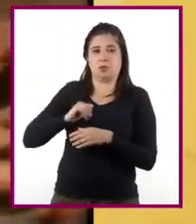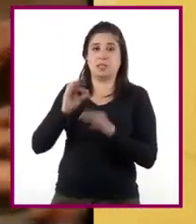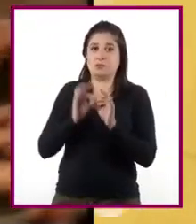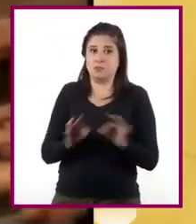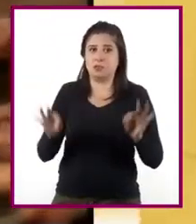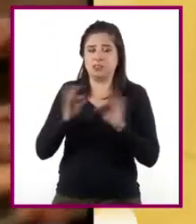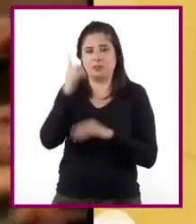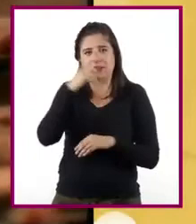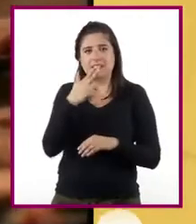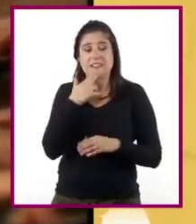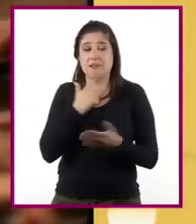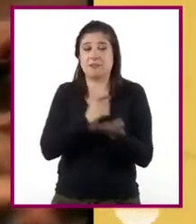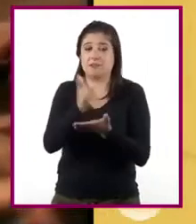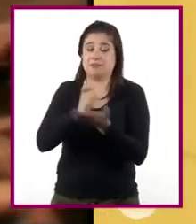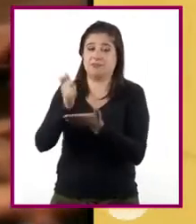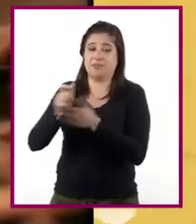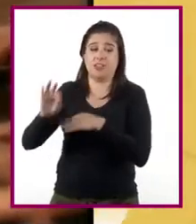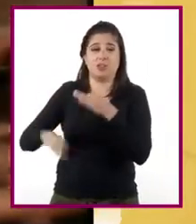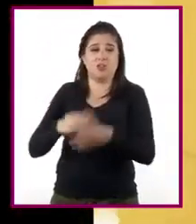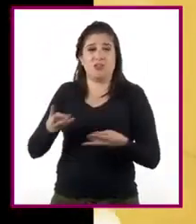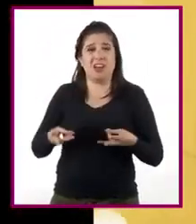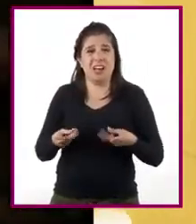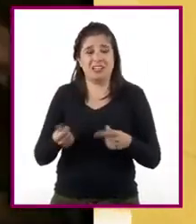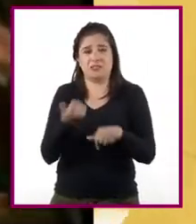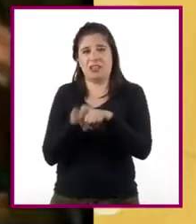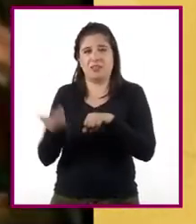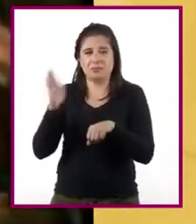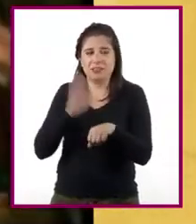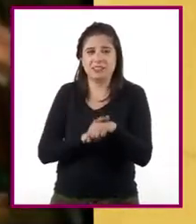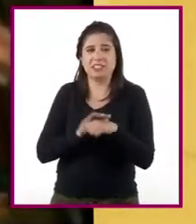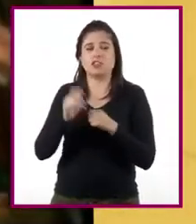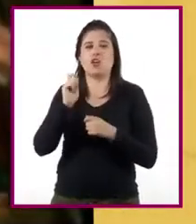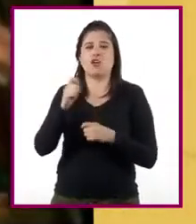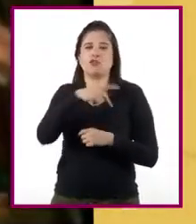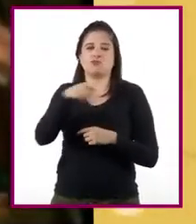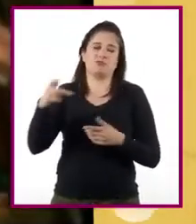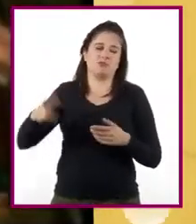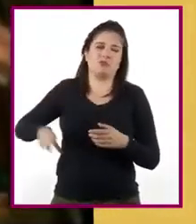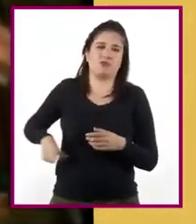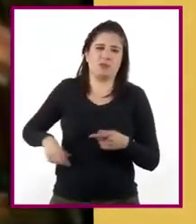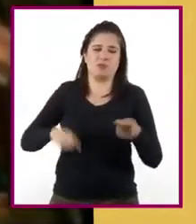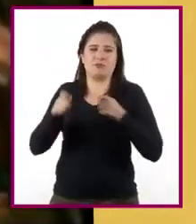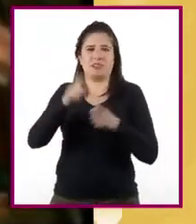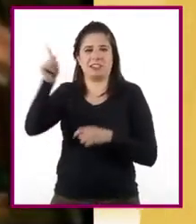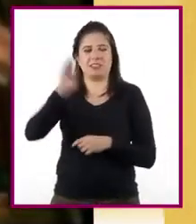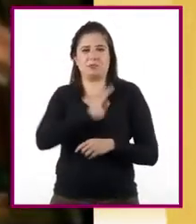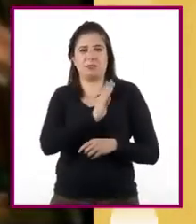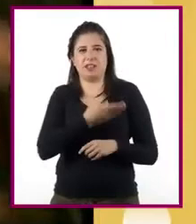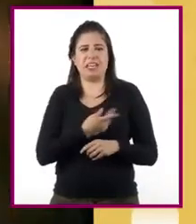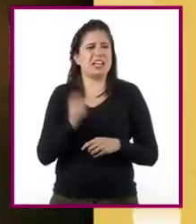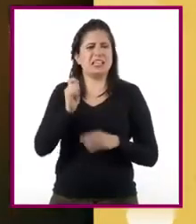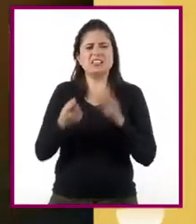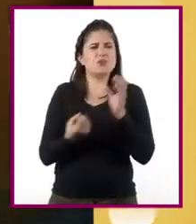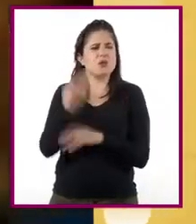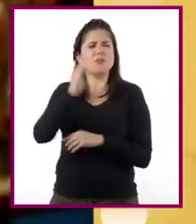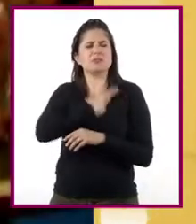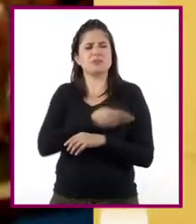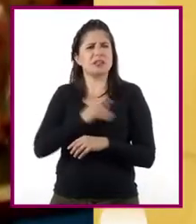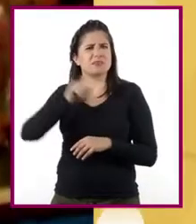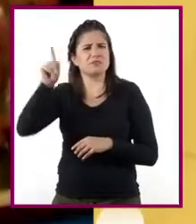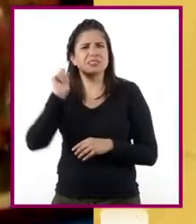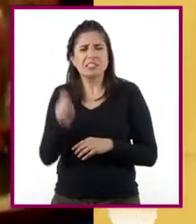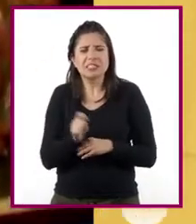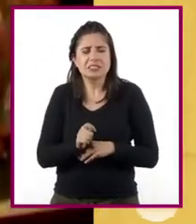que servían para pagar todos los gastos de administración de la burocracia en España. ¿Qué significó para la Nueva España?